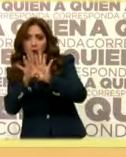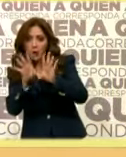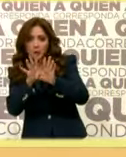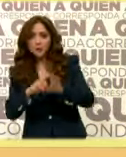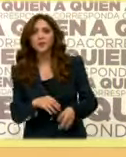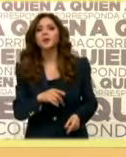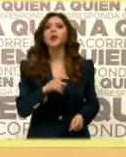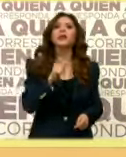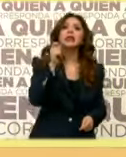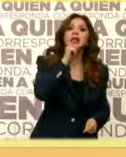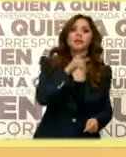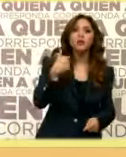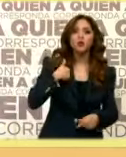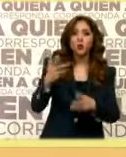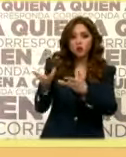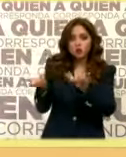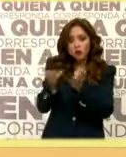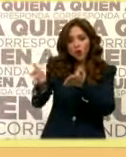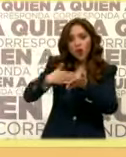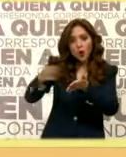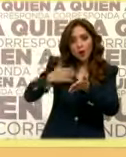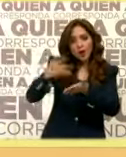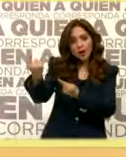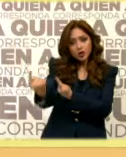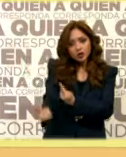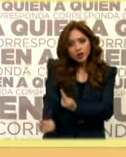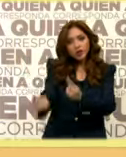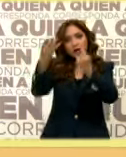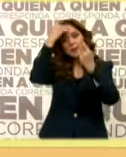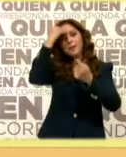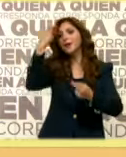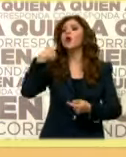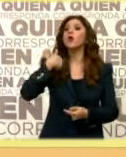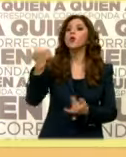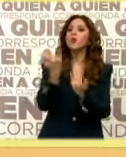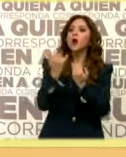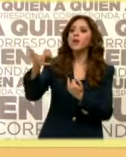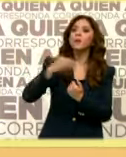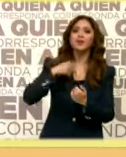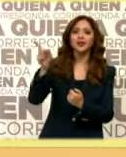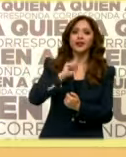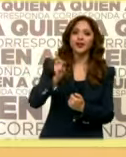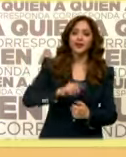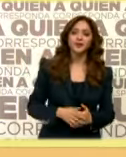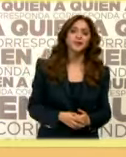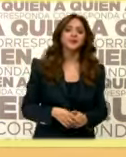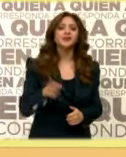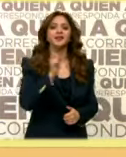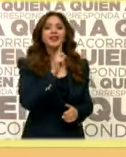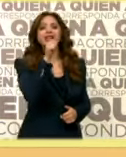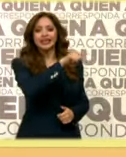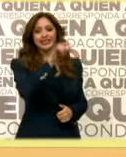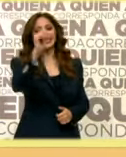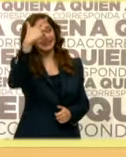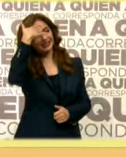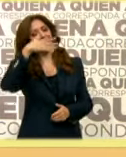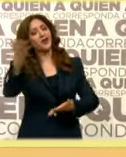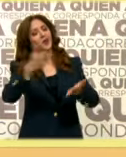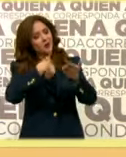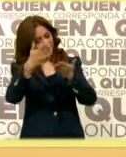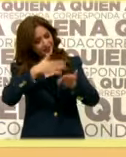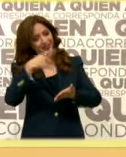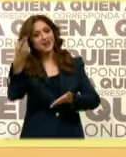vayan aprendiendo desde pequeños y no les pase lo que me pasó a mí. Qué bárbaro. Sí cocinan, se está tirando al suelo para que la levantemos. Sí cocina y cocina muy